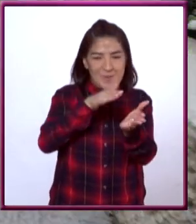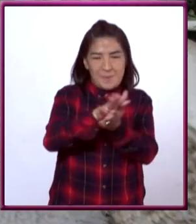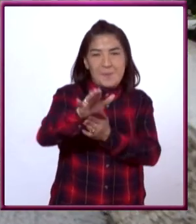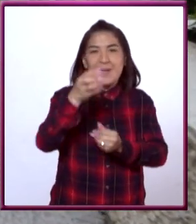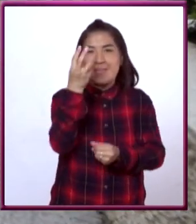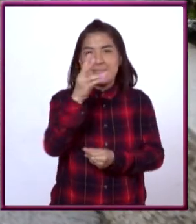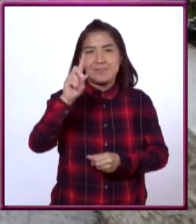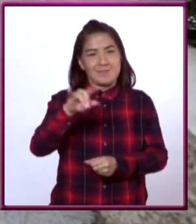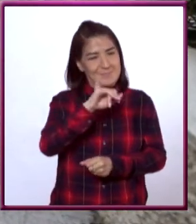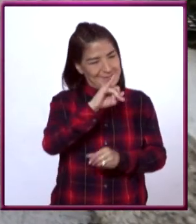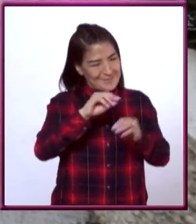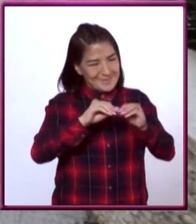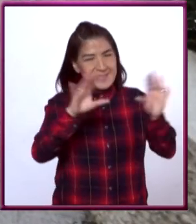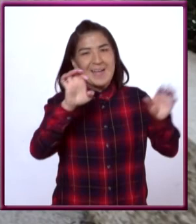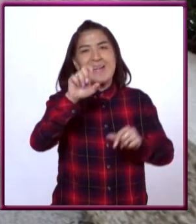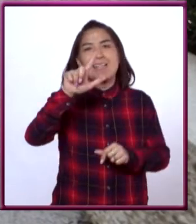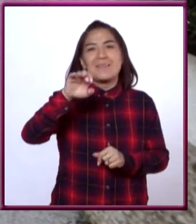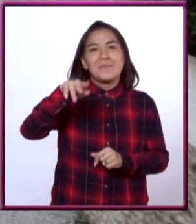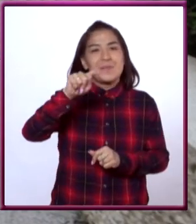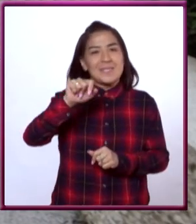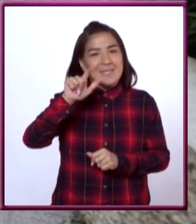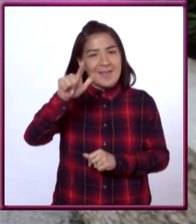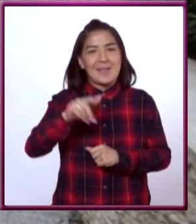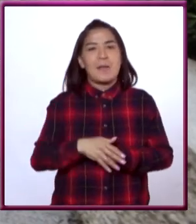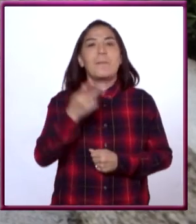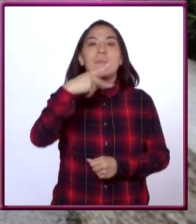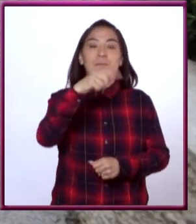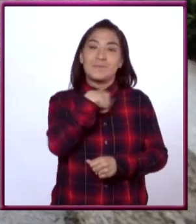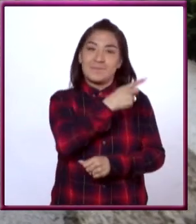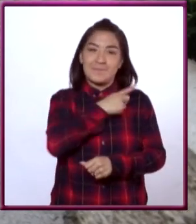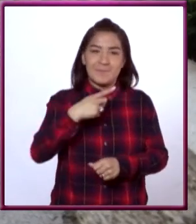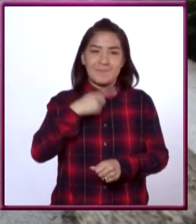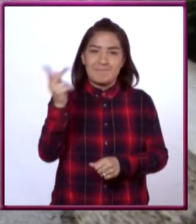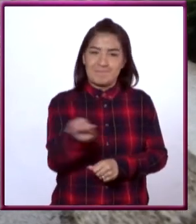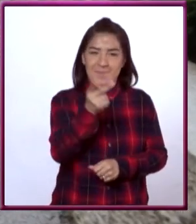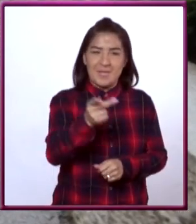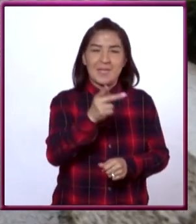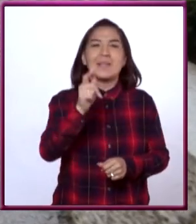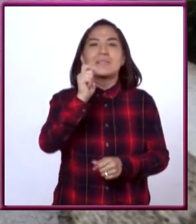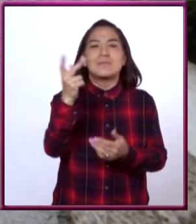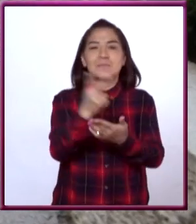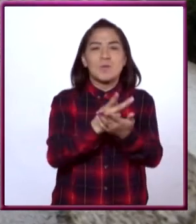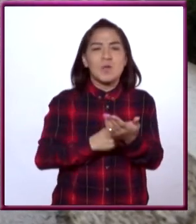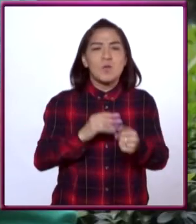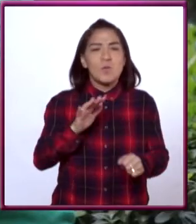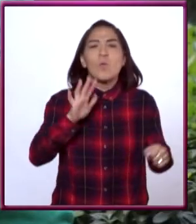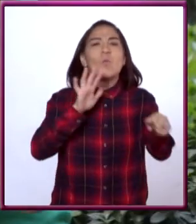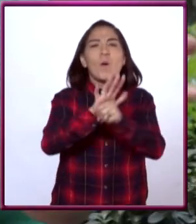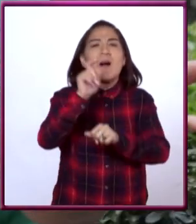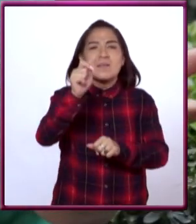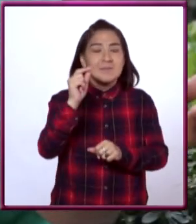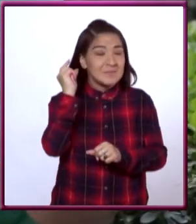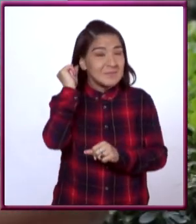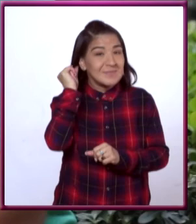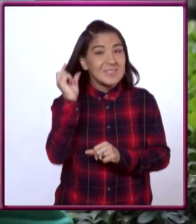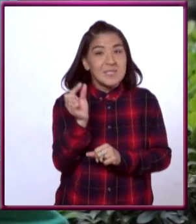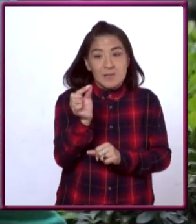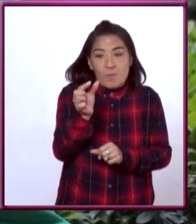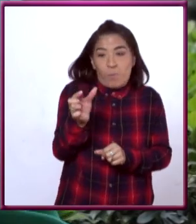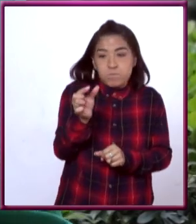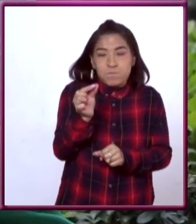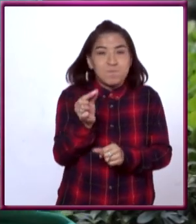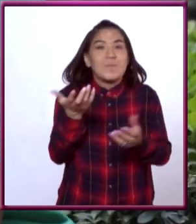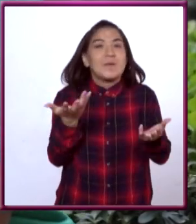3D? Elemental, compañera, yo te llevo, pero tengo que decir la pregunta del programa. ¿Sí? ¿Cuál es el grosor de un cabello